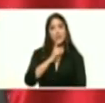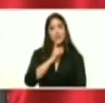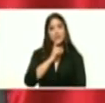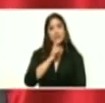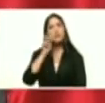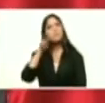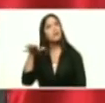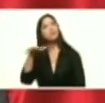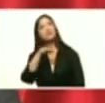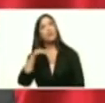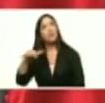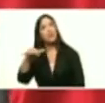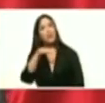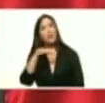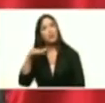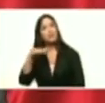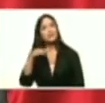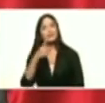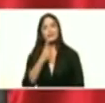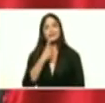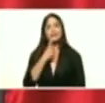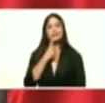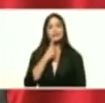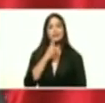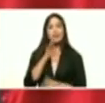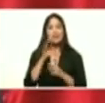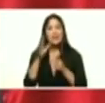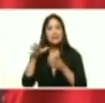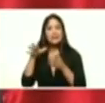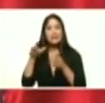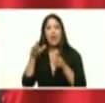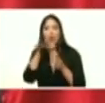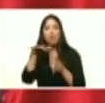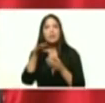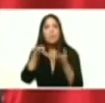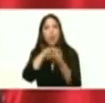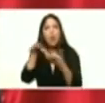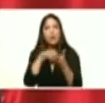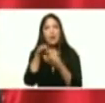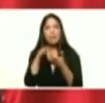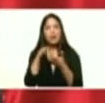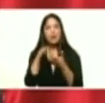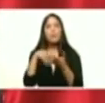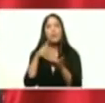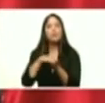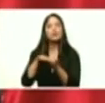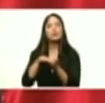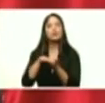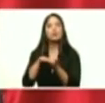dónde están, los cuellos de botella, y son cosas, que podemos solucionar, muchas de ellas,